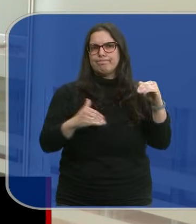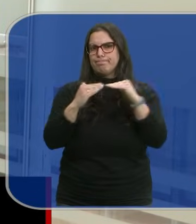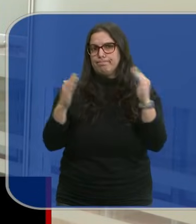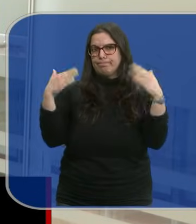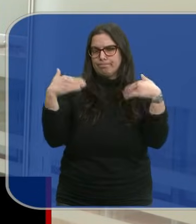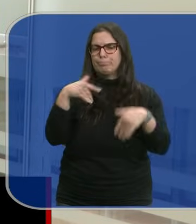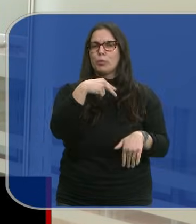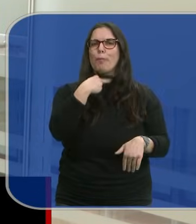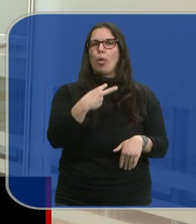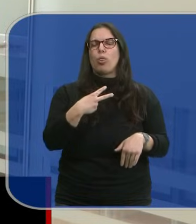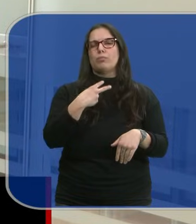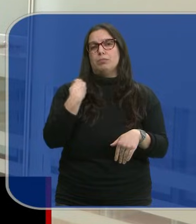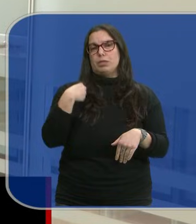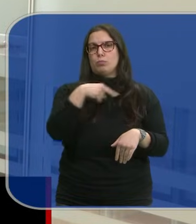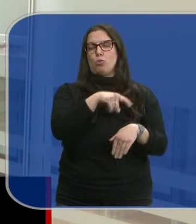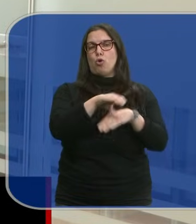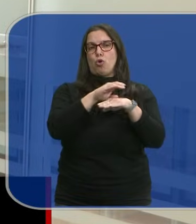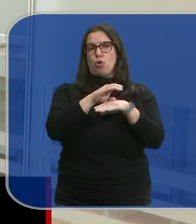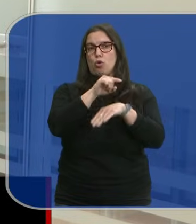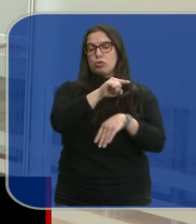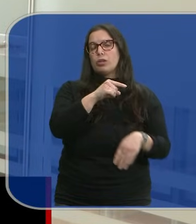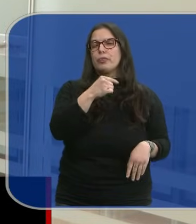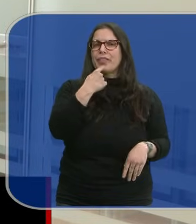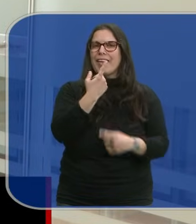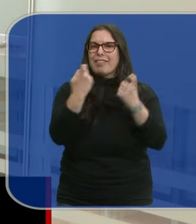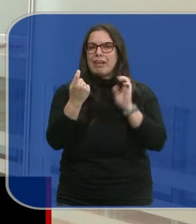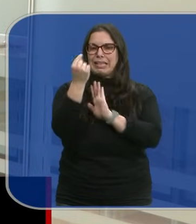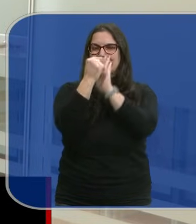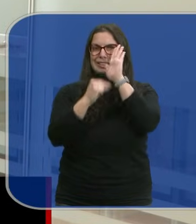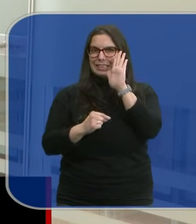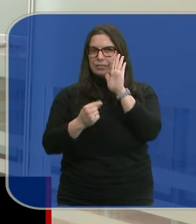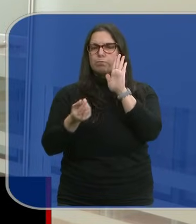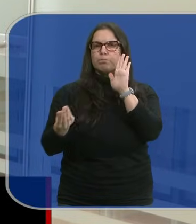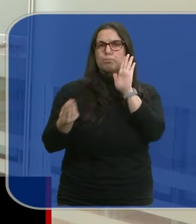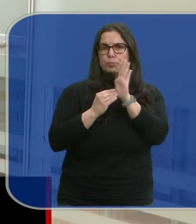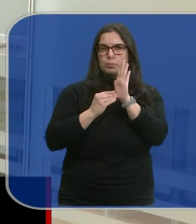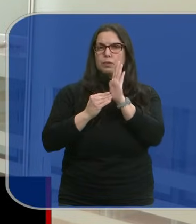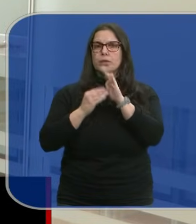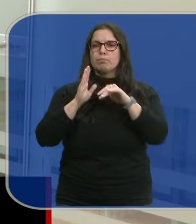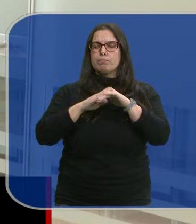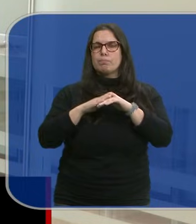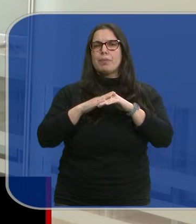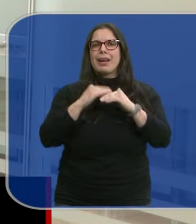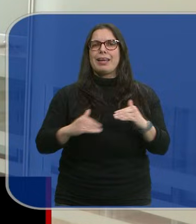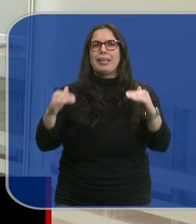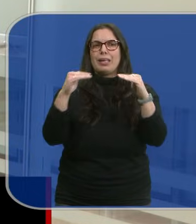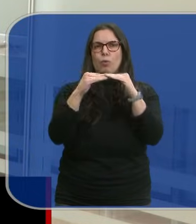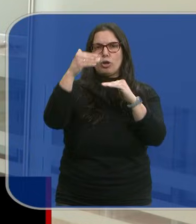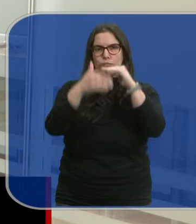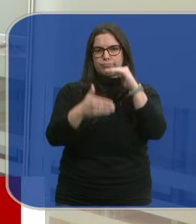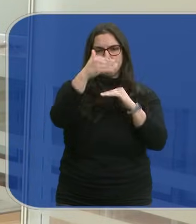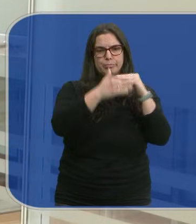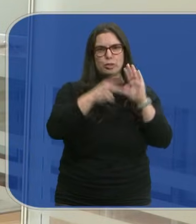del Ejecutivo Autonómico, que ha defendido la necesidad de incluir cláusulas espejo y que haya reciprocidad en la